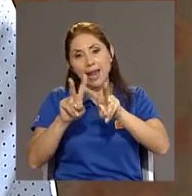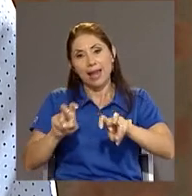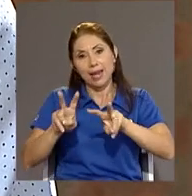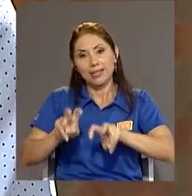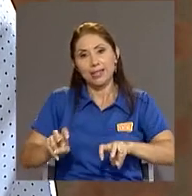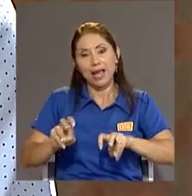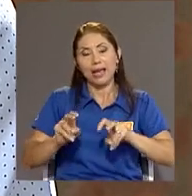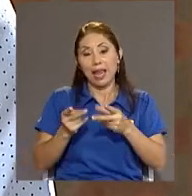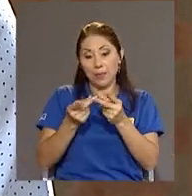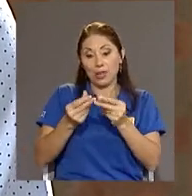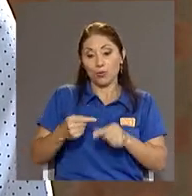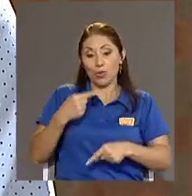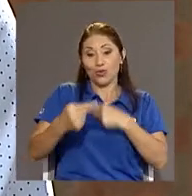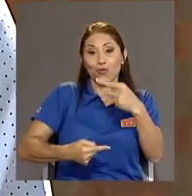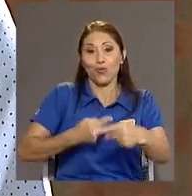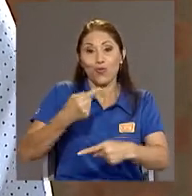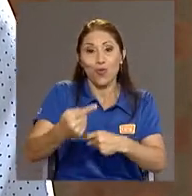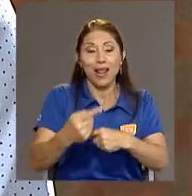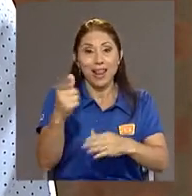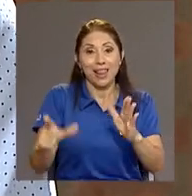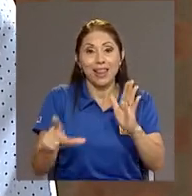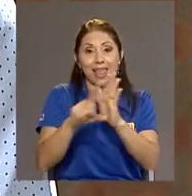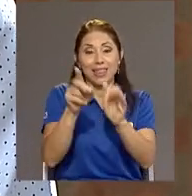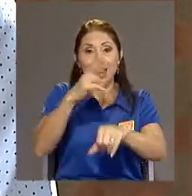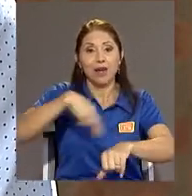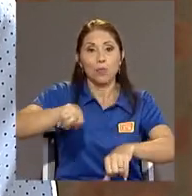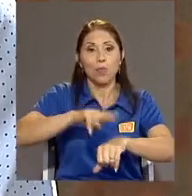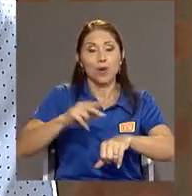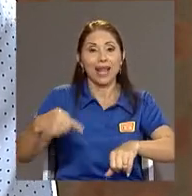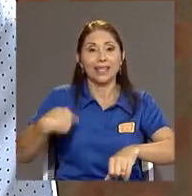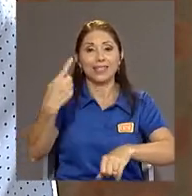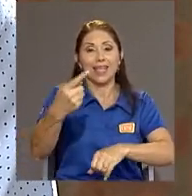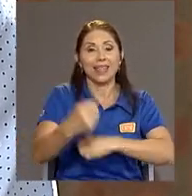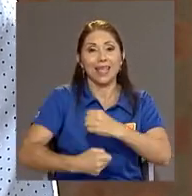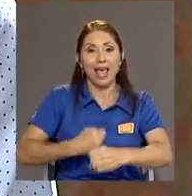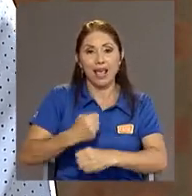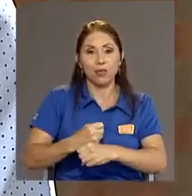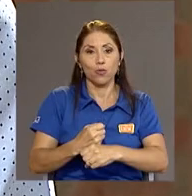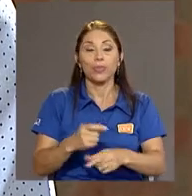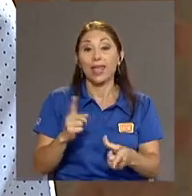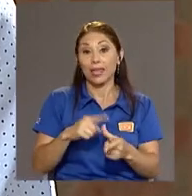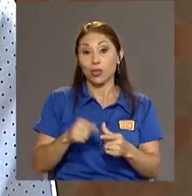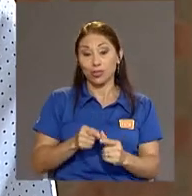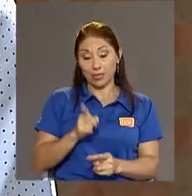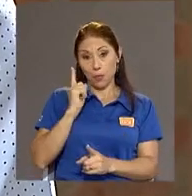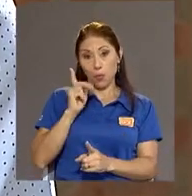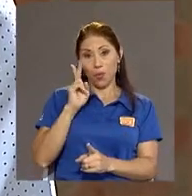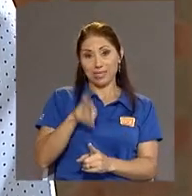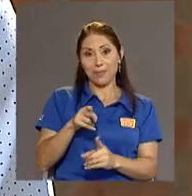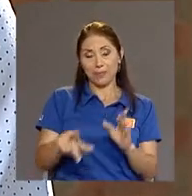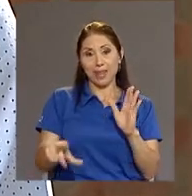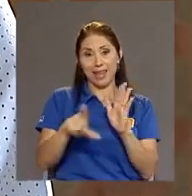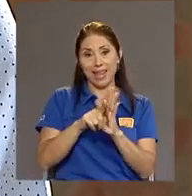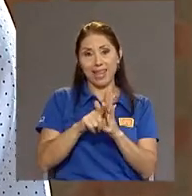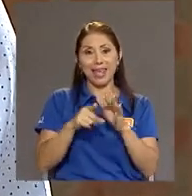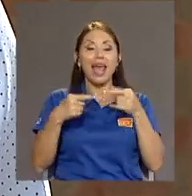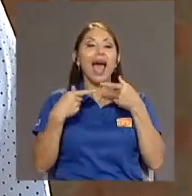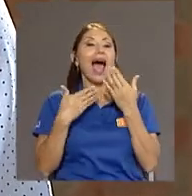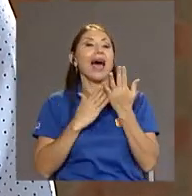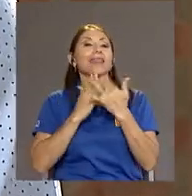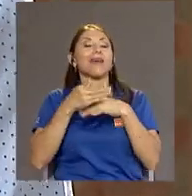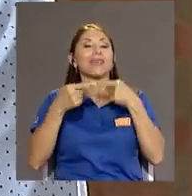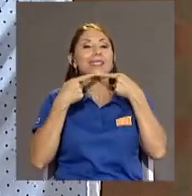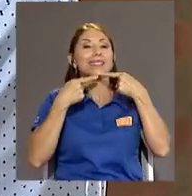ser ley de la República en el año siguiente, ¿verdad? Entonces, de hecho, por esta misma ley, vía decreto se creó